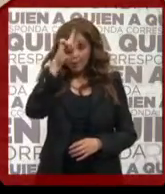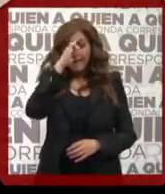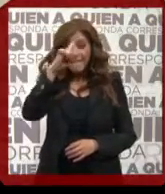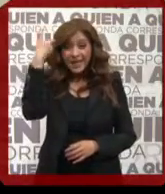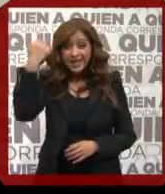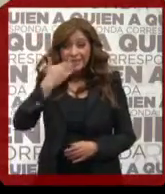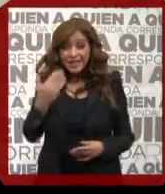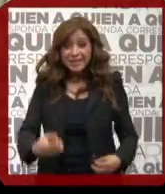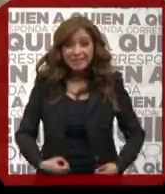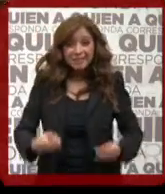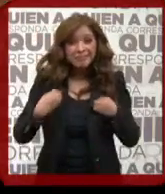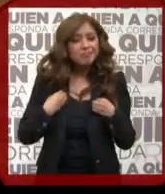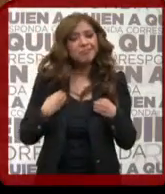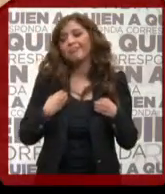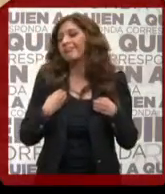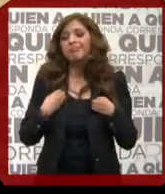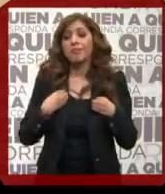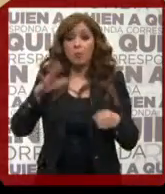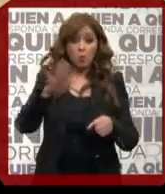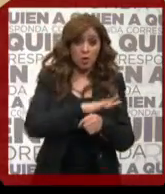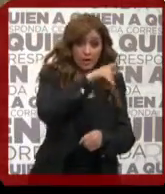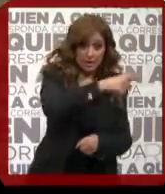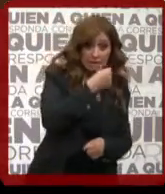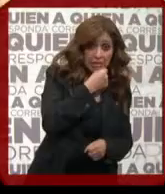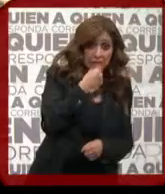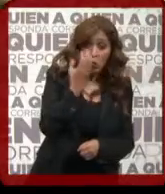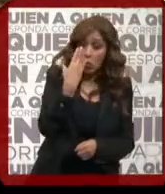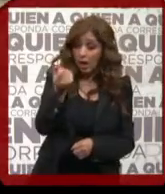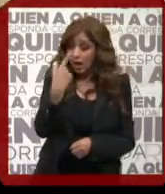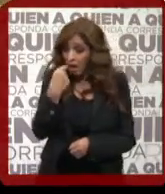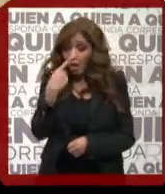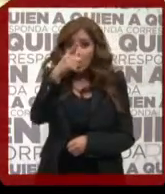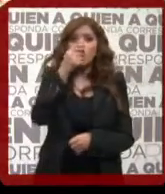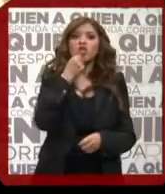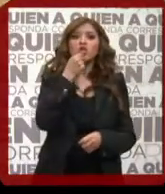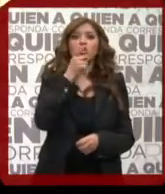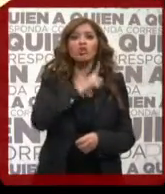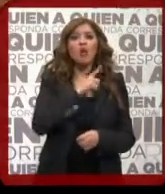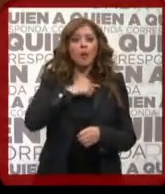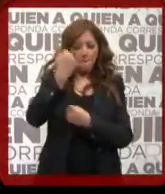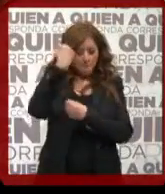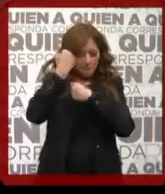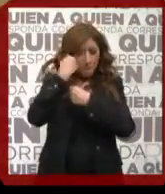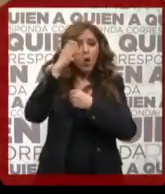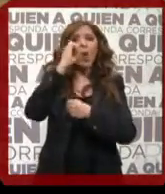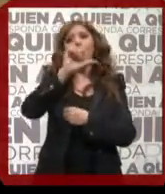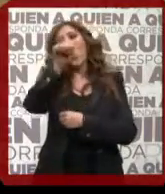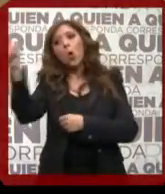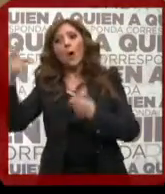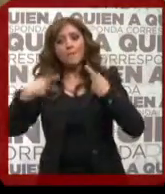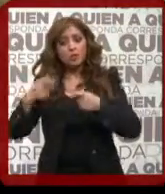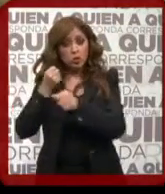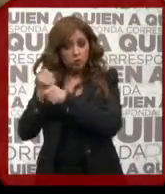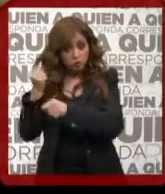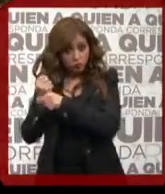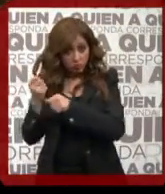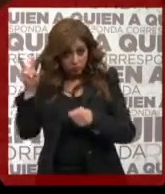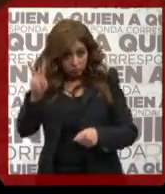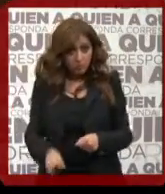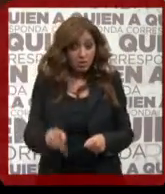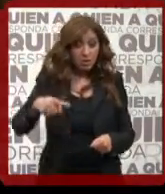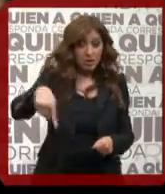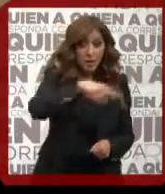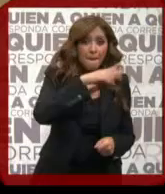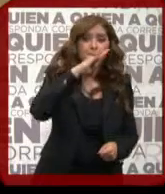fácil, pues si Chazelle se queda sin la medicina puede autolesionarse y a terceros. Esta situación ha llevado a su madre a